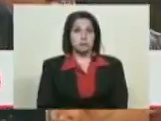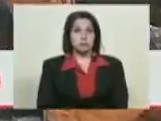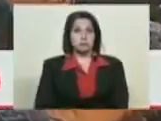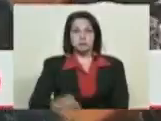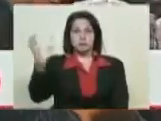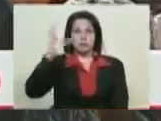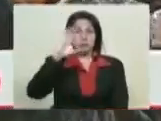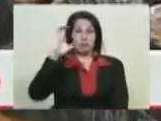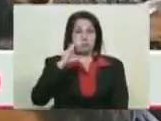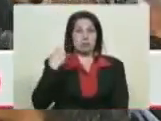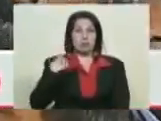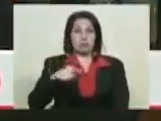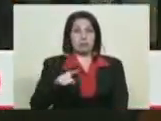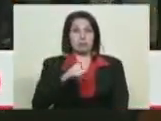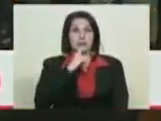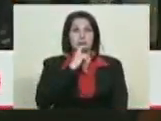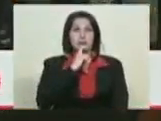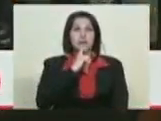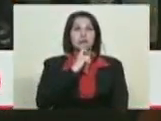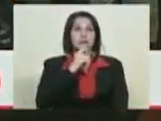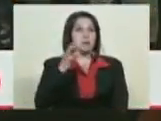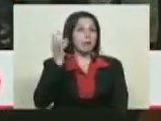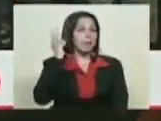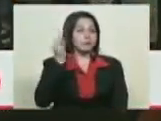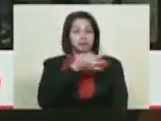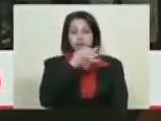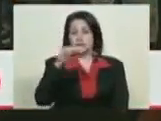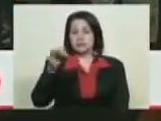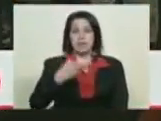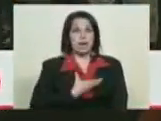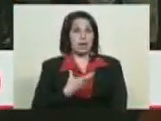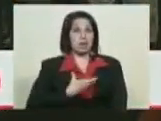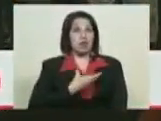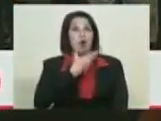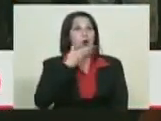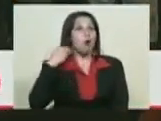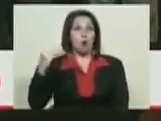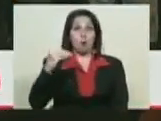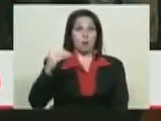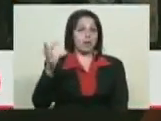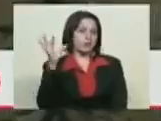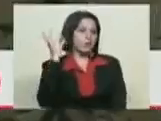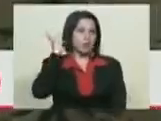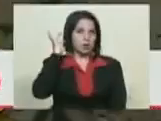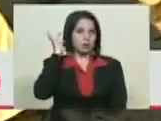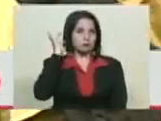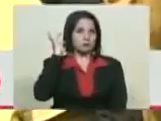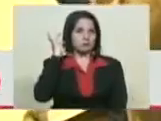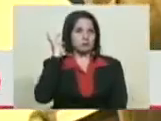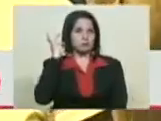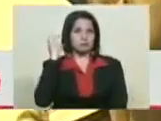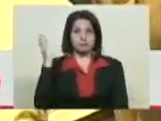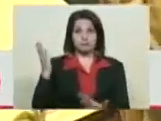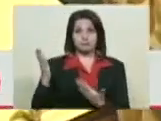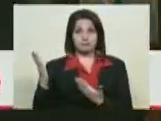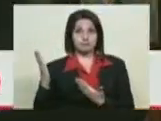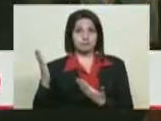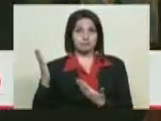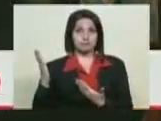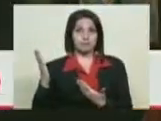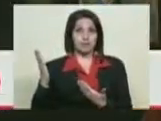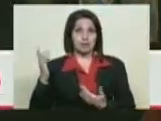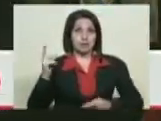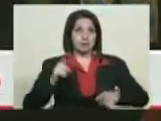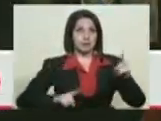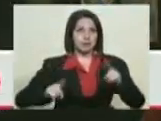Caracas va a tener una gran alcaldesa, joven y mujer. Ahí está la señal, pues,